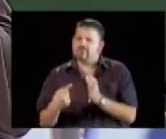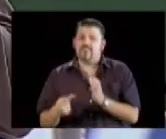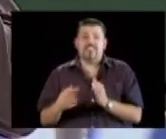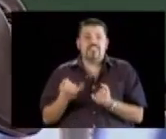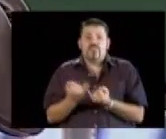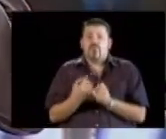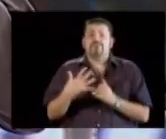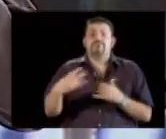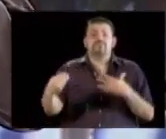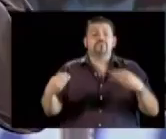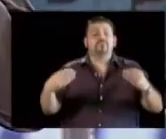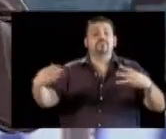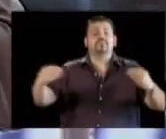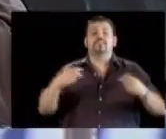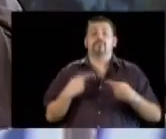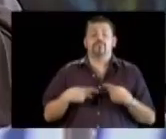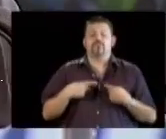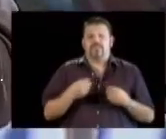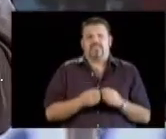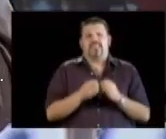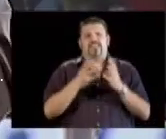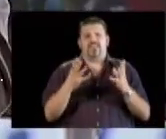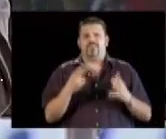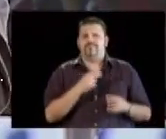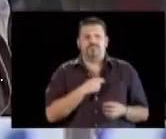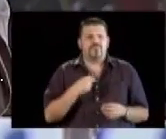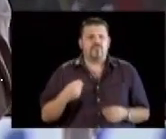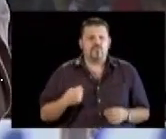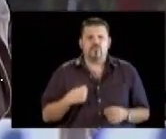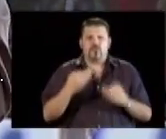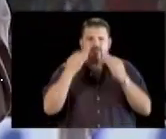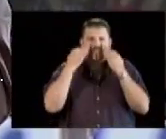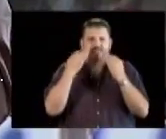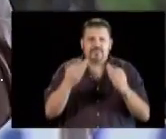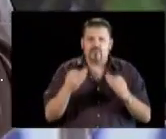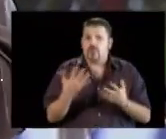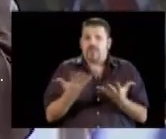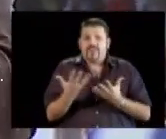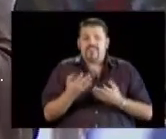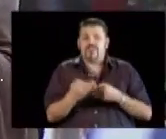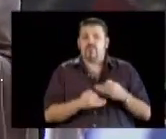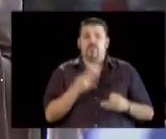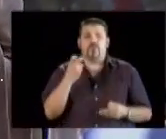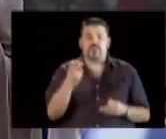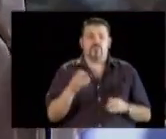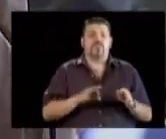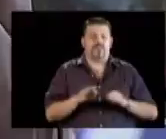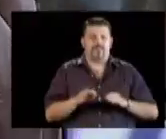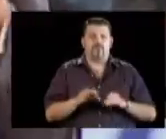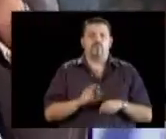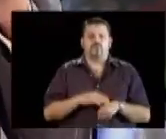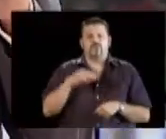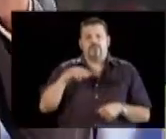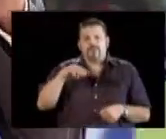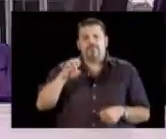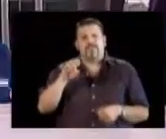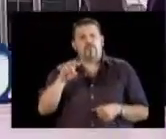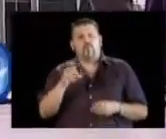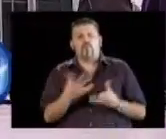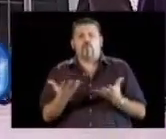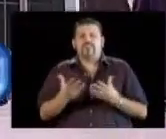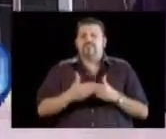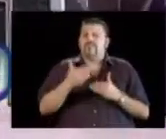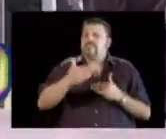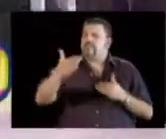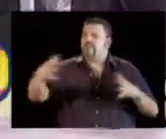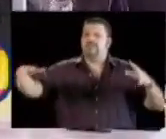Y obviamente los testimonios son los que van haciendo todo el trabajo. Y eso se llama menudeo. Pero aparte de esto, del